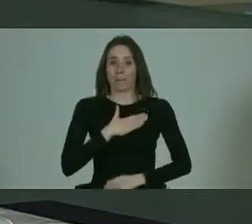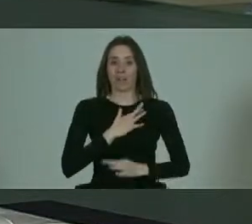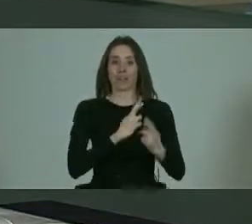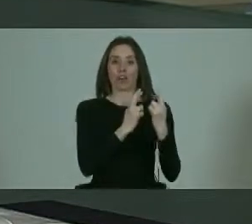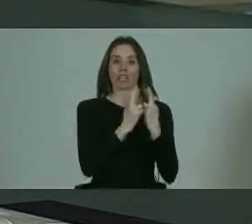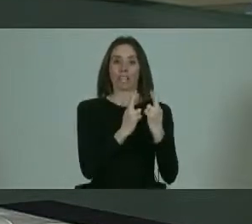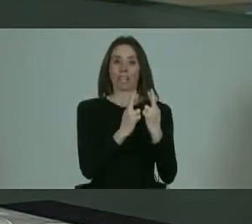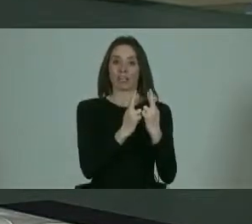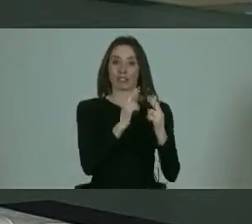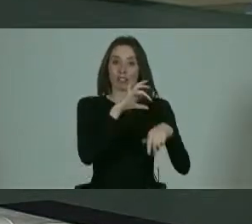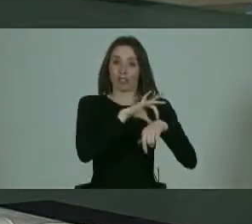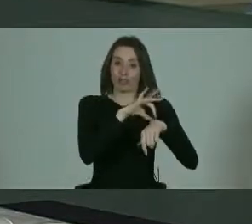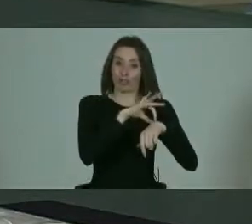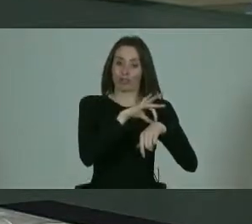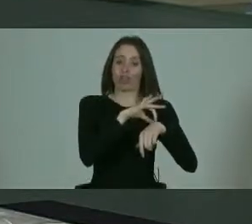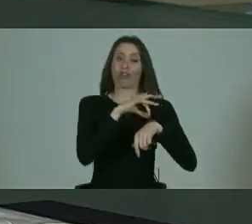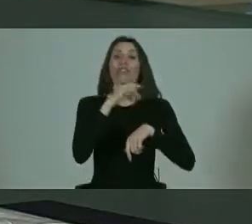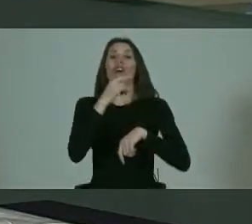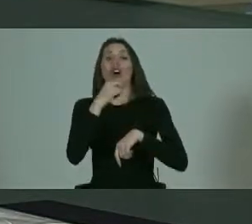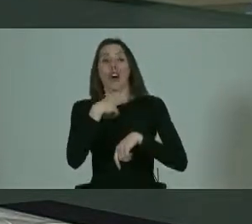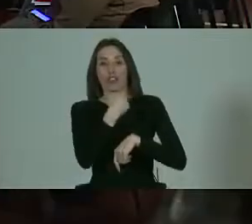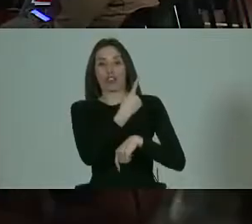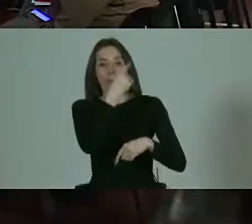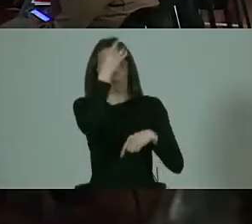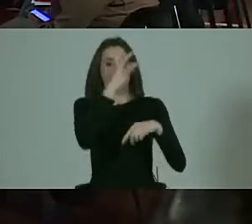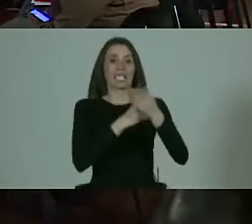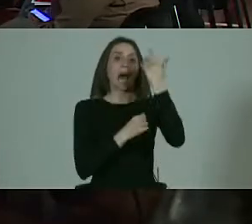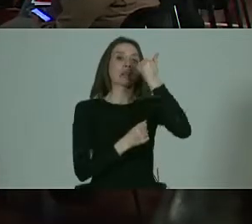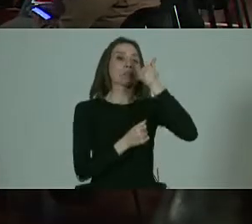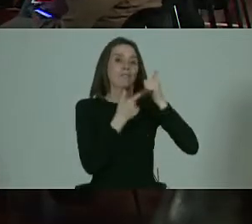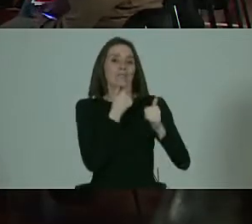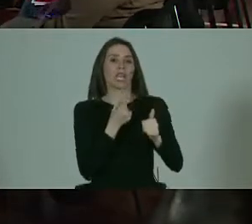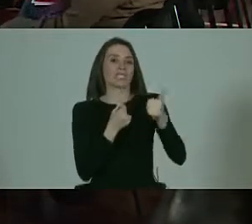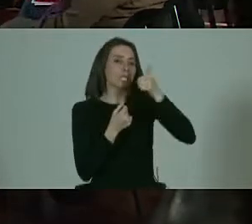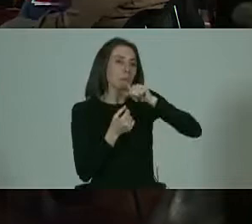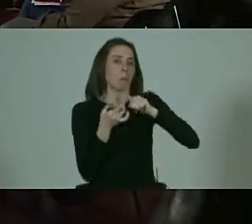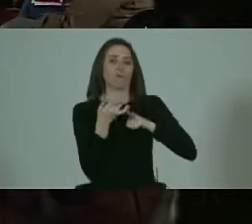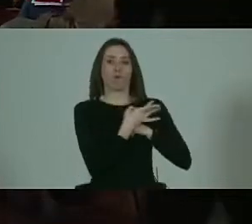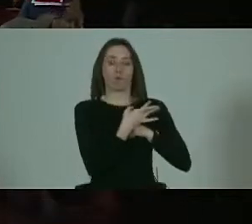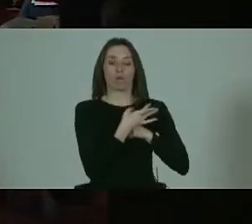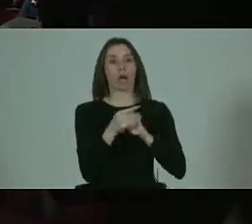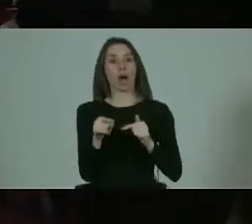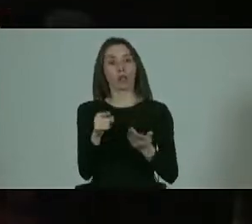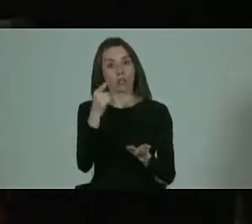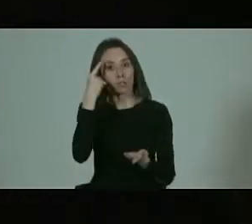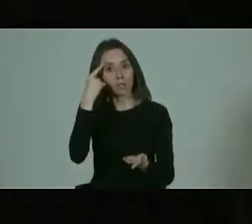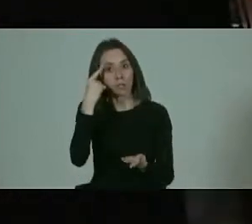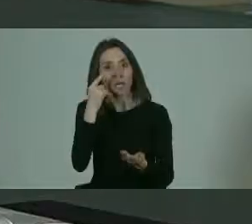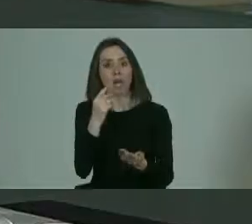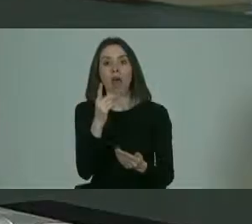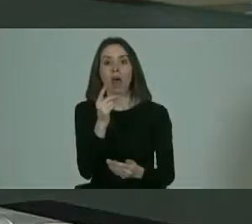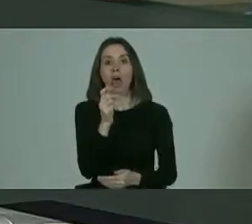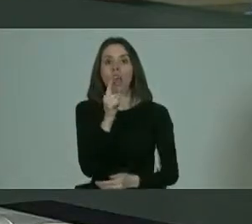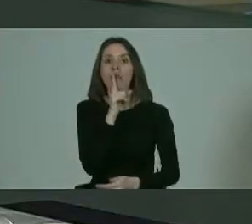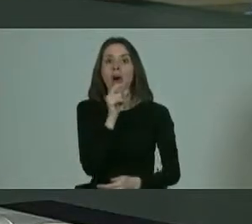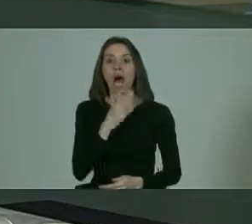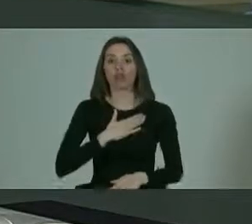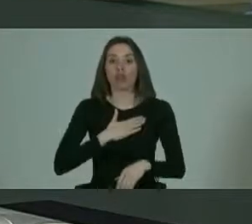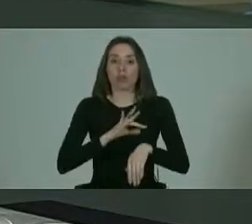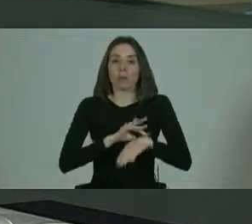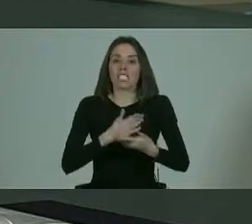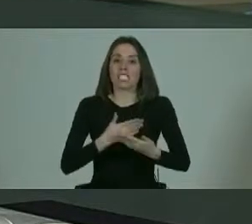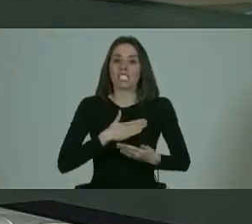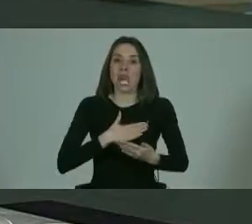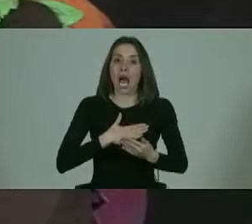relación existencial imagínense ustedes juande vulnerables los datos de salud en una